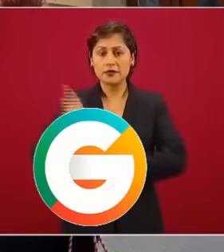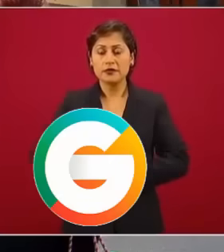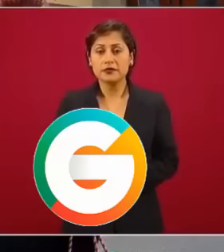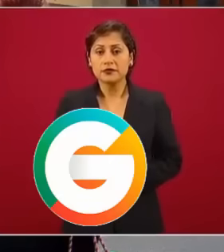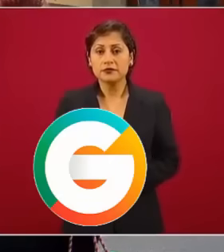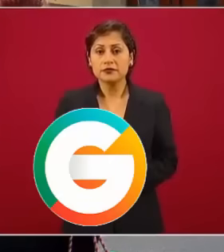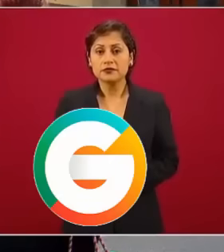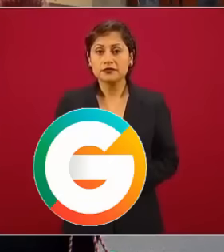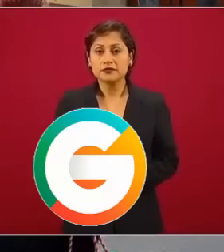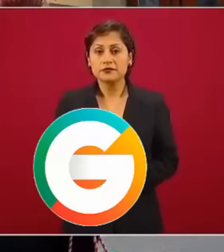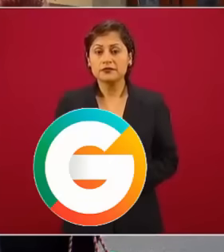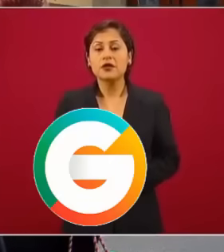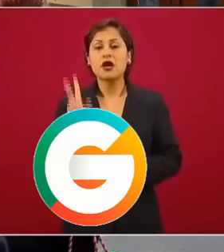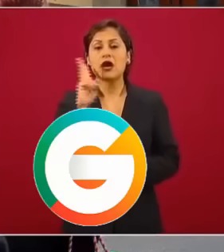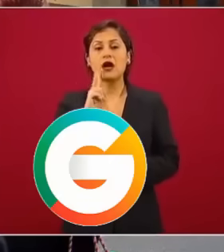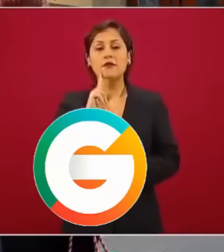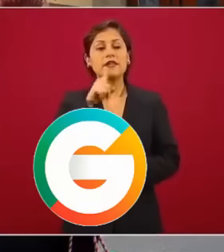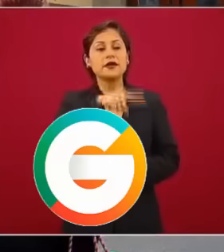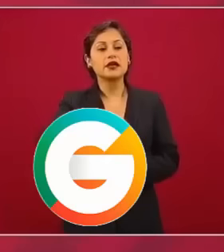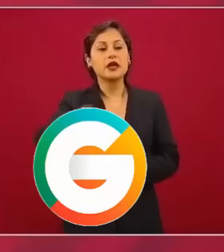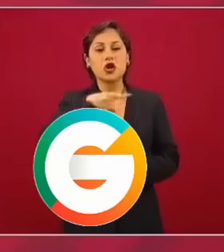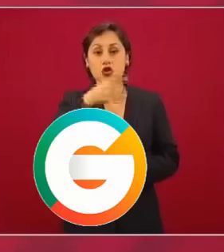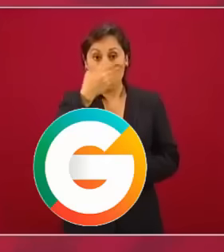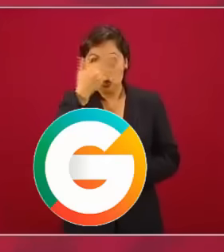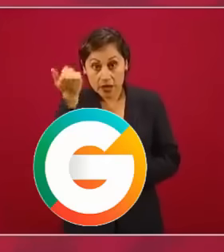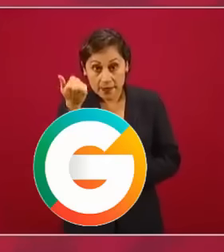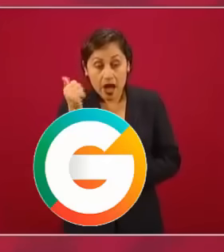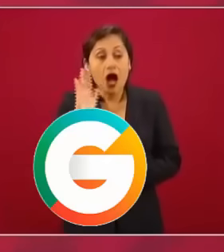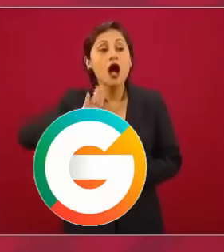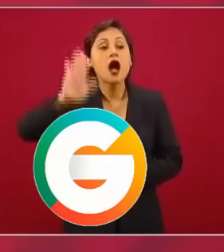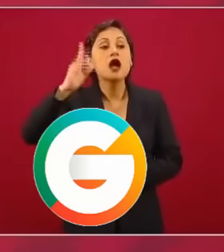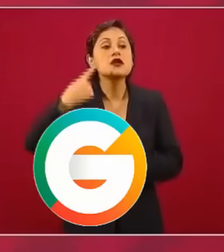Que levante la mano los que no lo sabían. Todos.